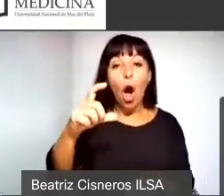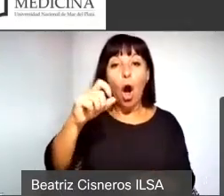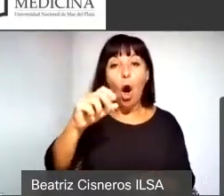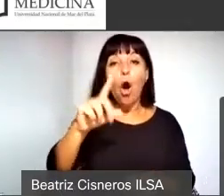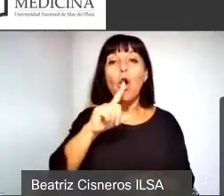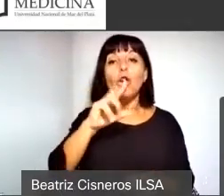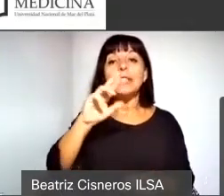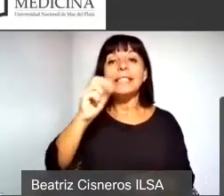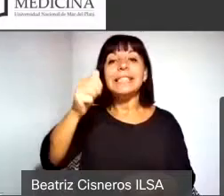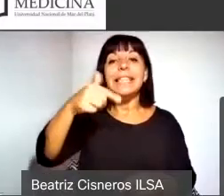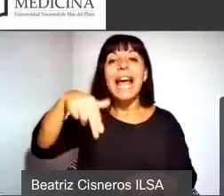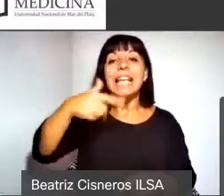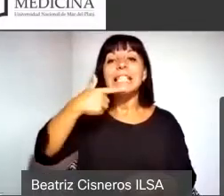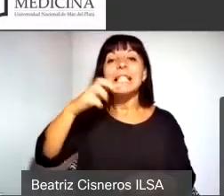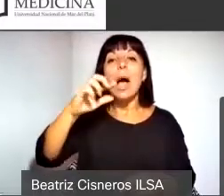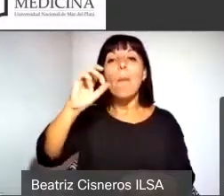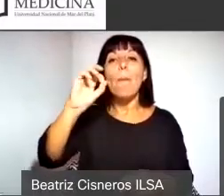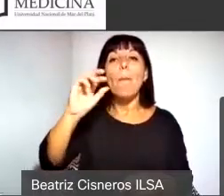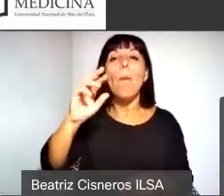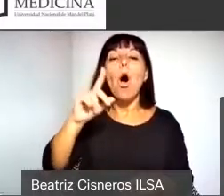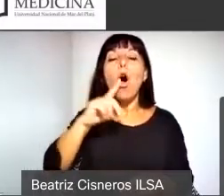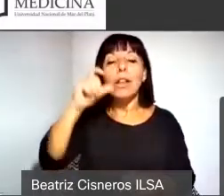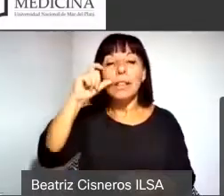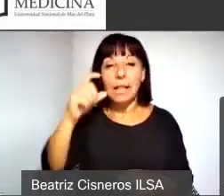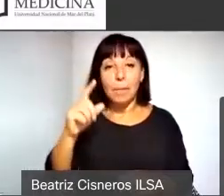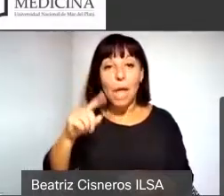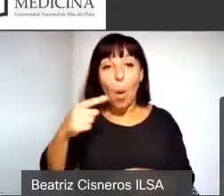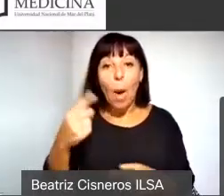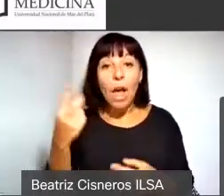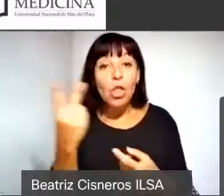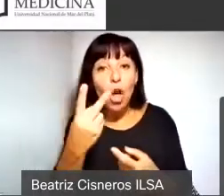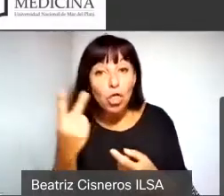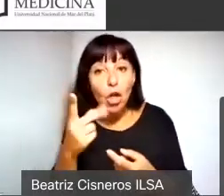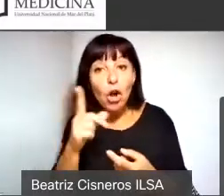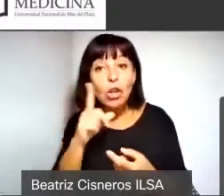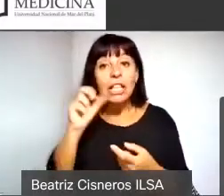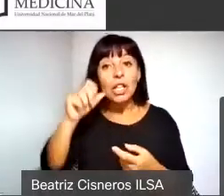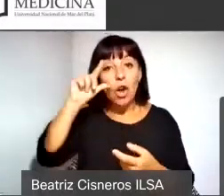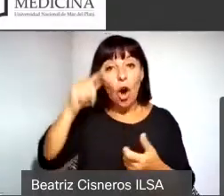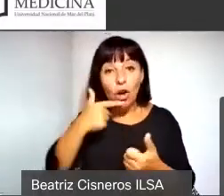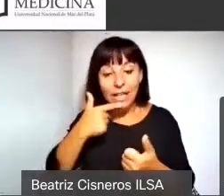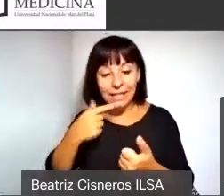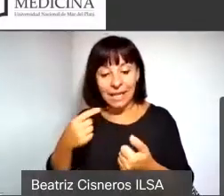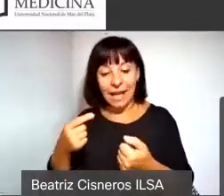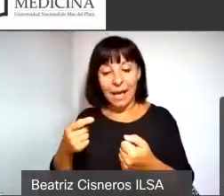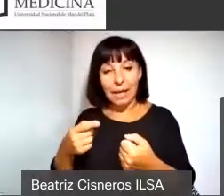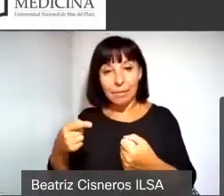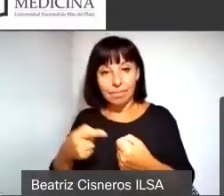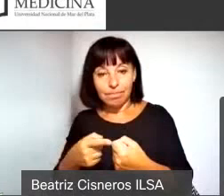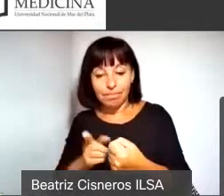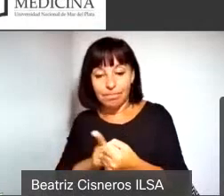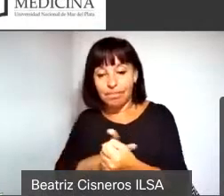son dos los iones, pero lo hacen en sentido inverso, se denomina antiporte.